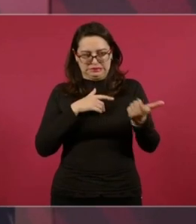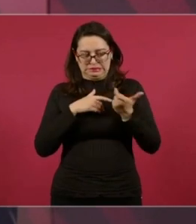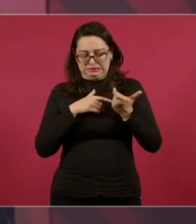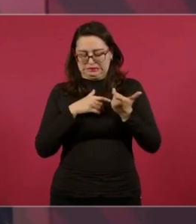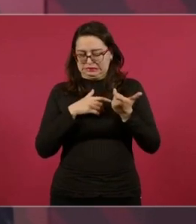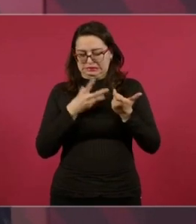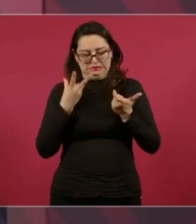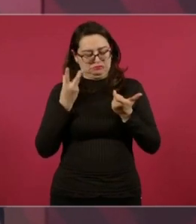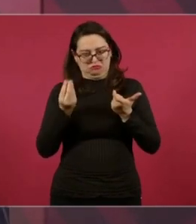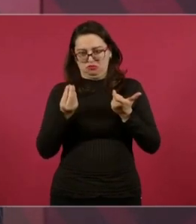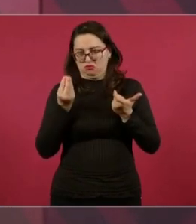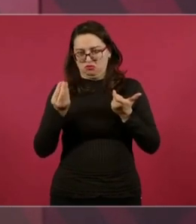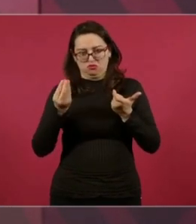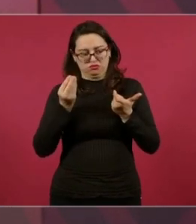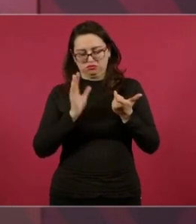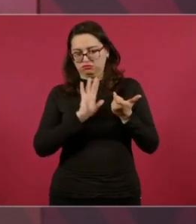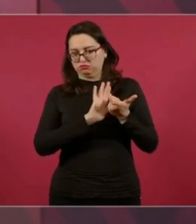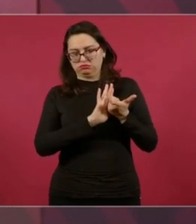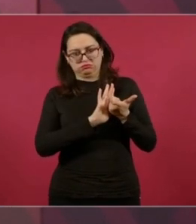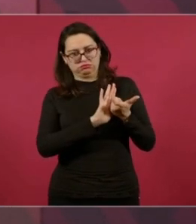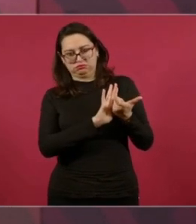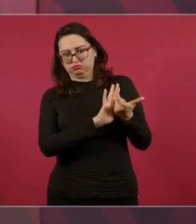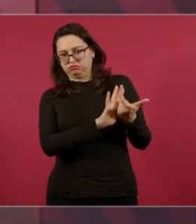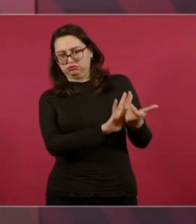un ministro o una ministra no quiere ganar